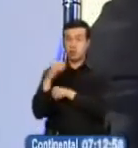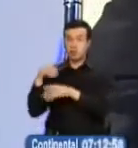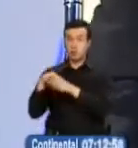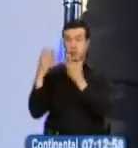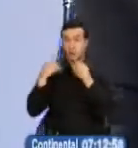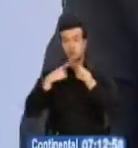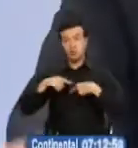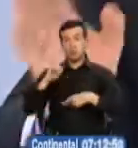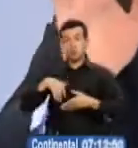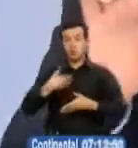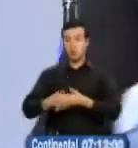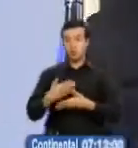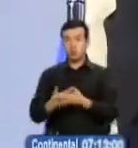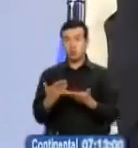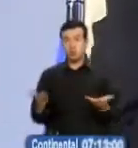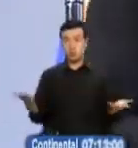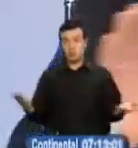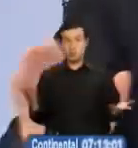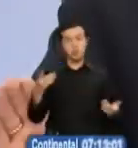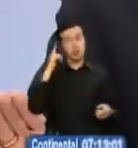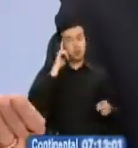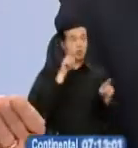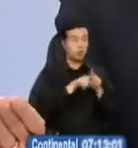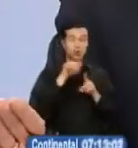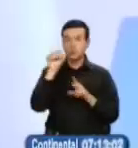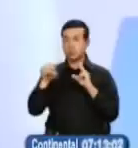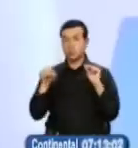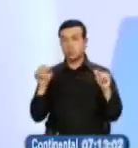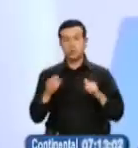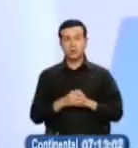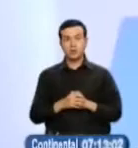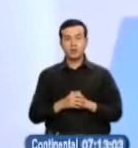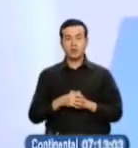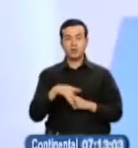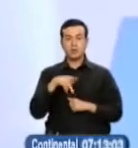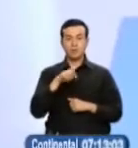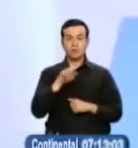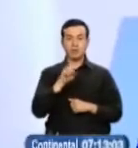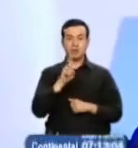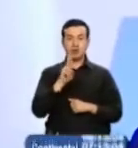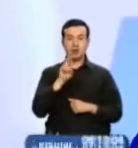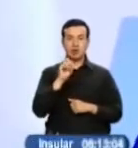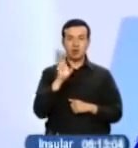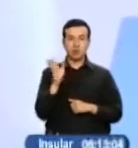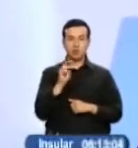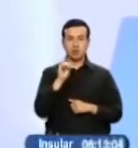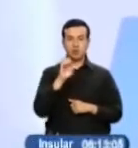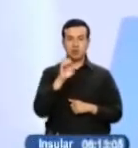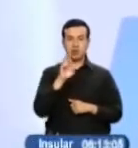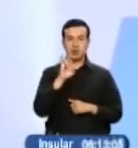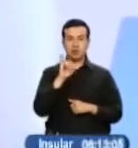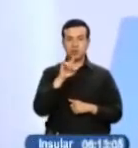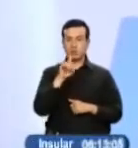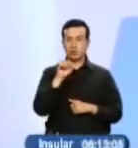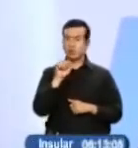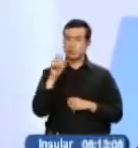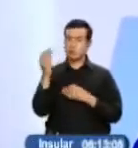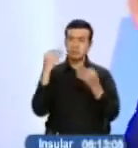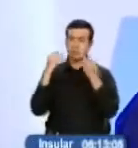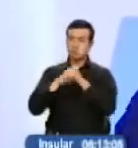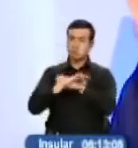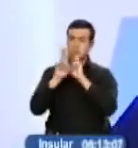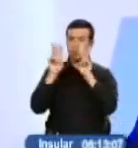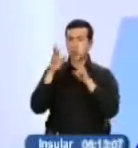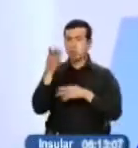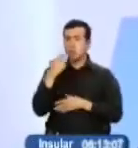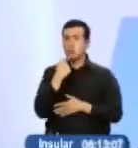han dado sus justificaciones? Pero de eso uno puede estar de acuerdo o no puede estar de acuerdo. En el caso de Pedro Merizalde, que ha hecho una explicación absolutamente clara respecto